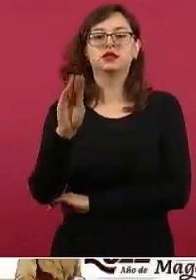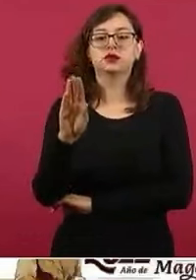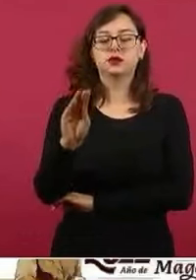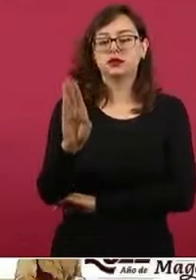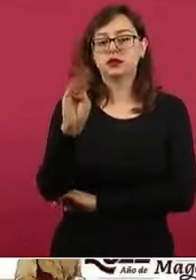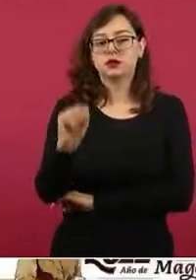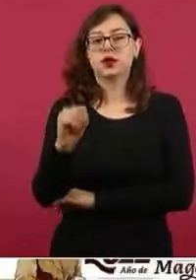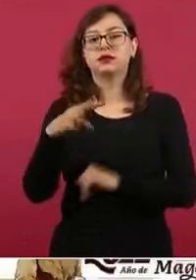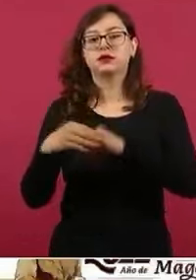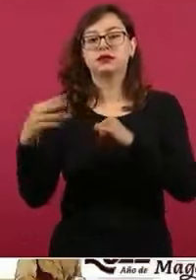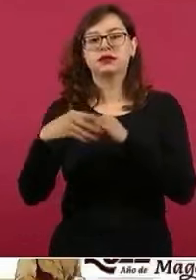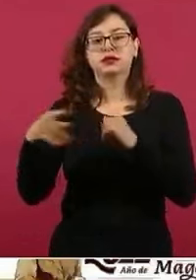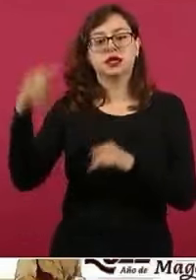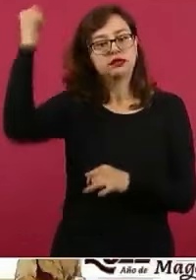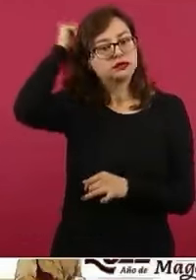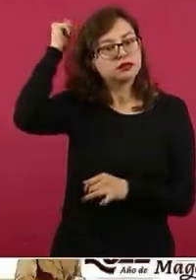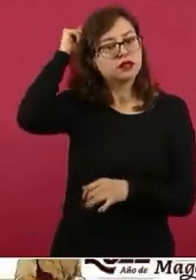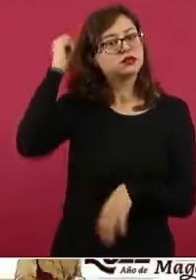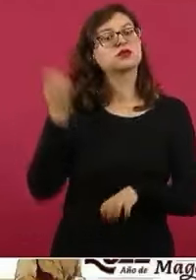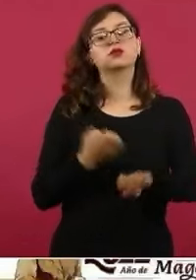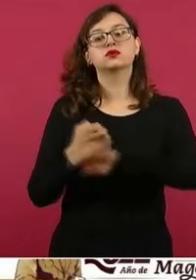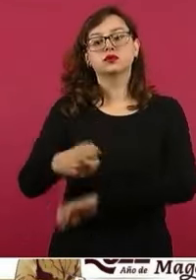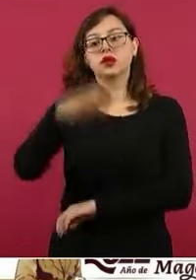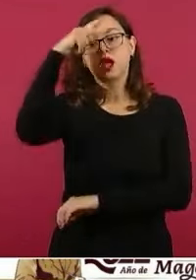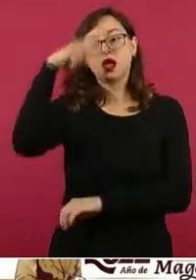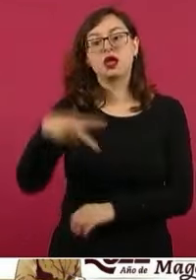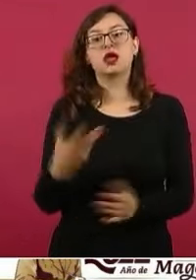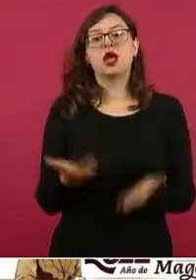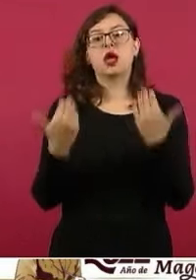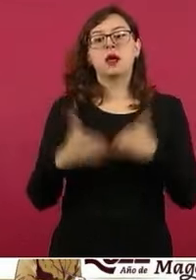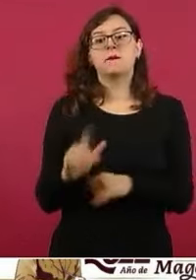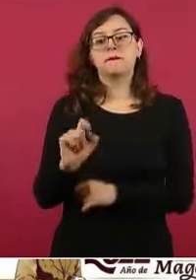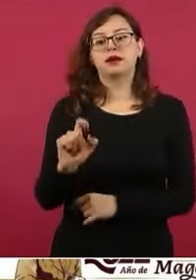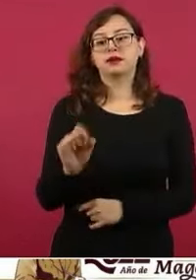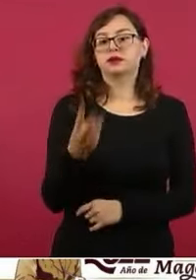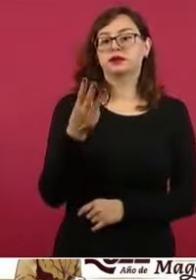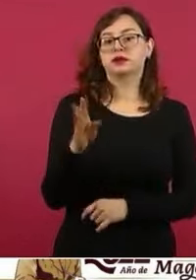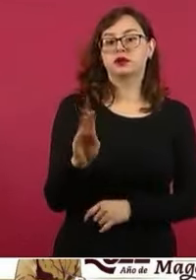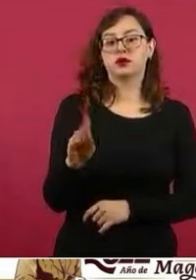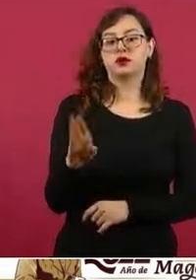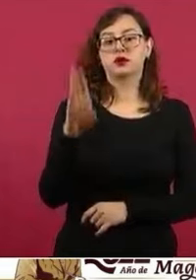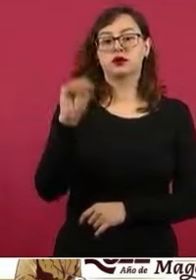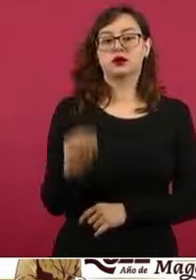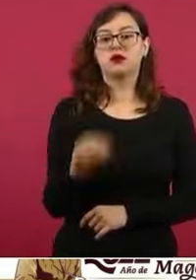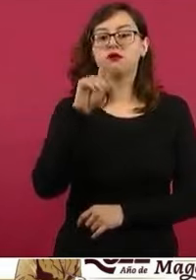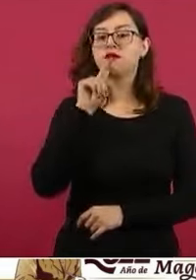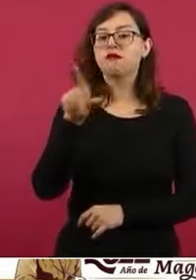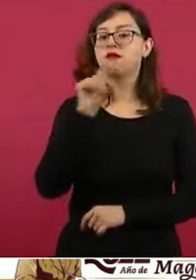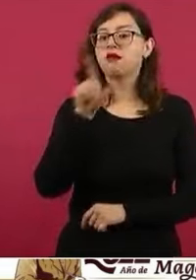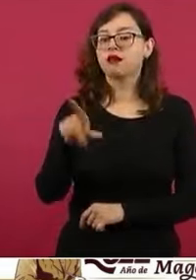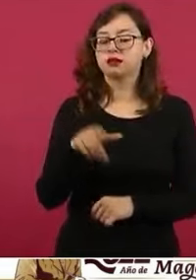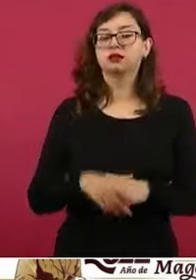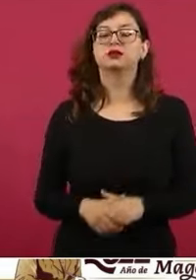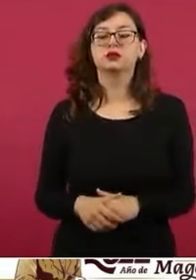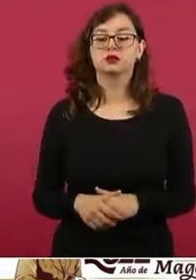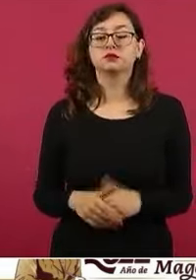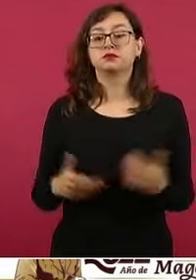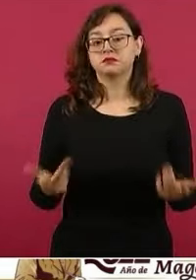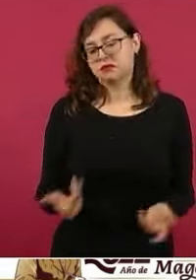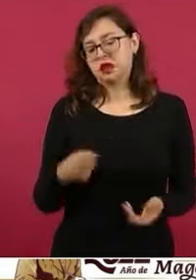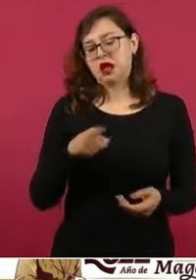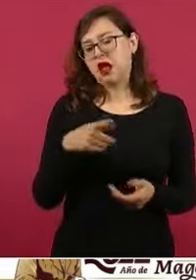$23.99 de Pemex en Texcoco, aquí en el Estado de México, y $23.99 en Tonalá, Jalisco. Esto es sin tomar